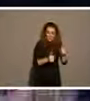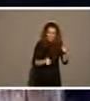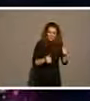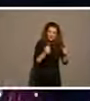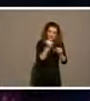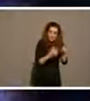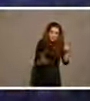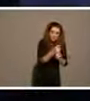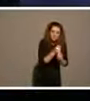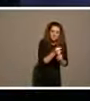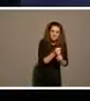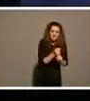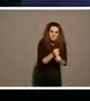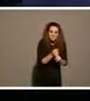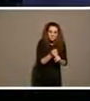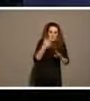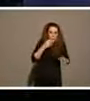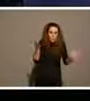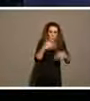Muchas gracias.